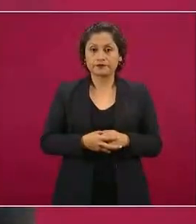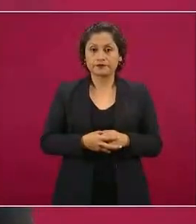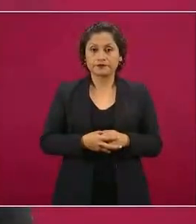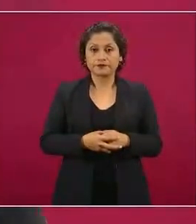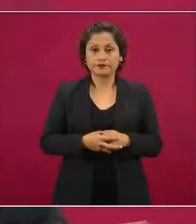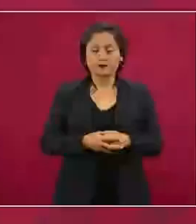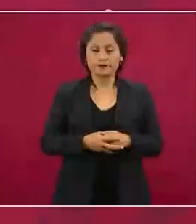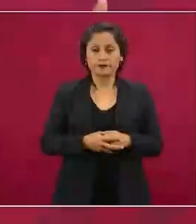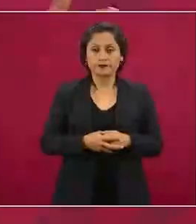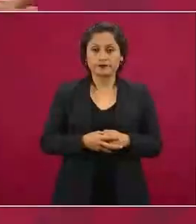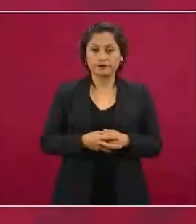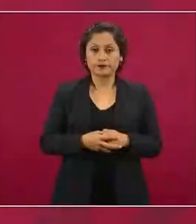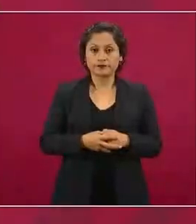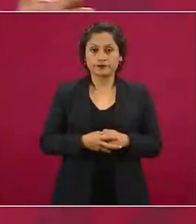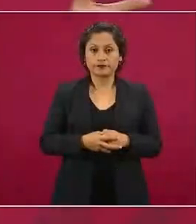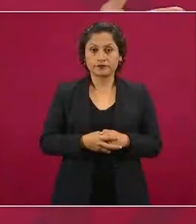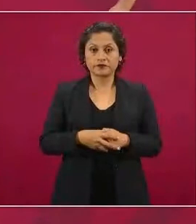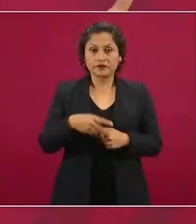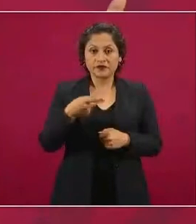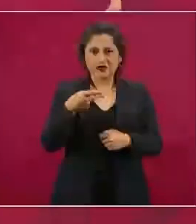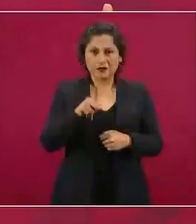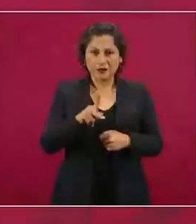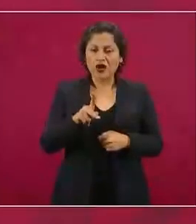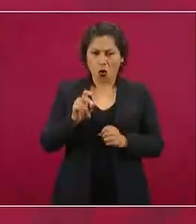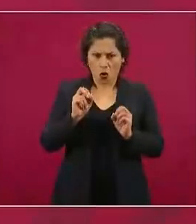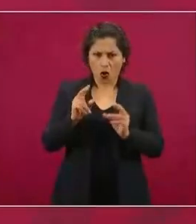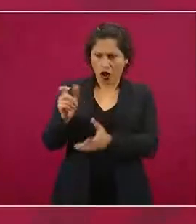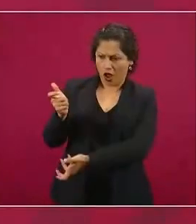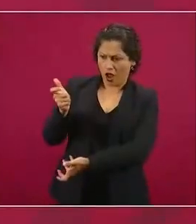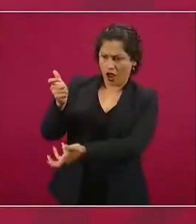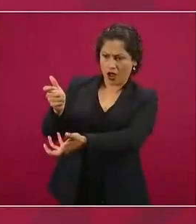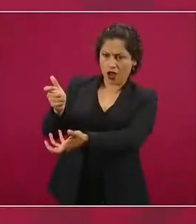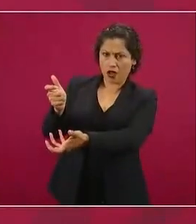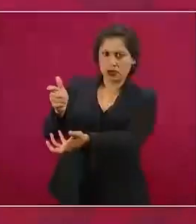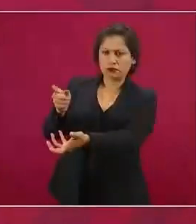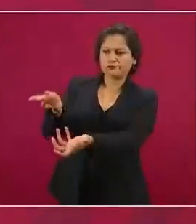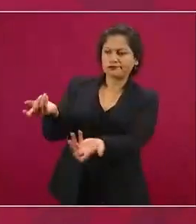Y nunca se supo nada.